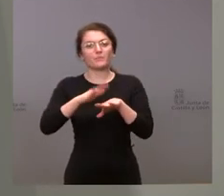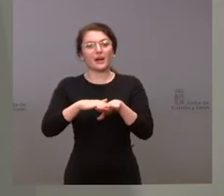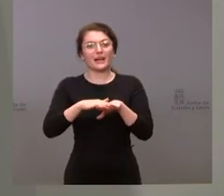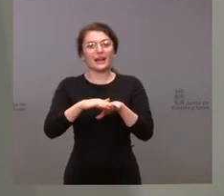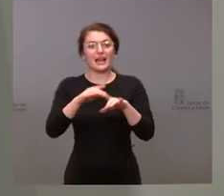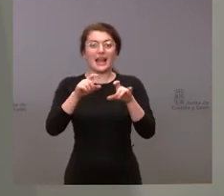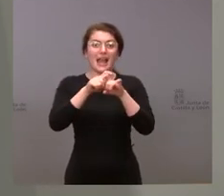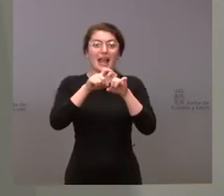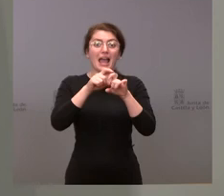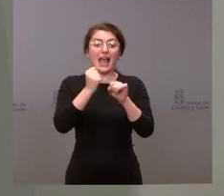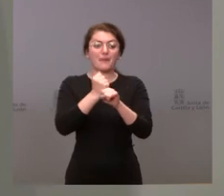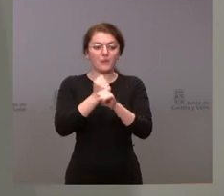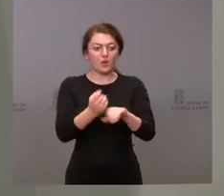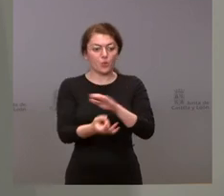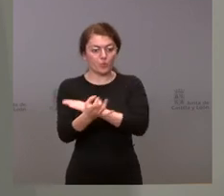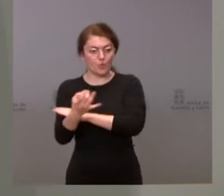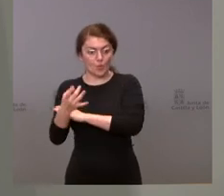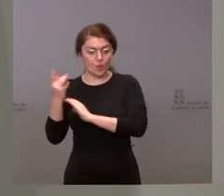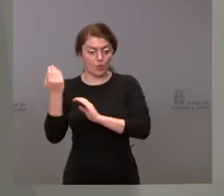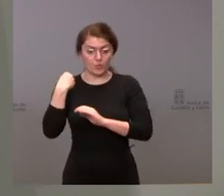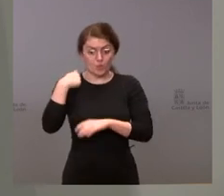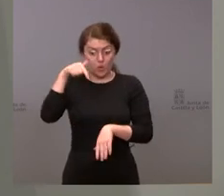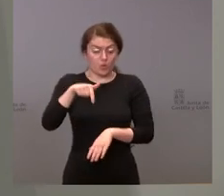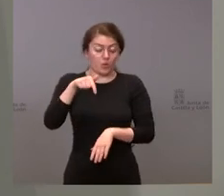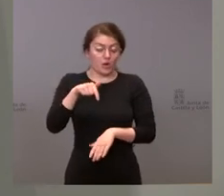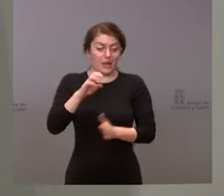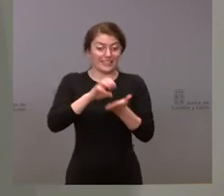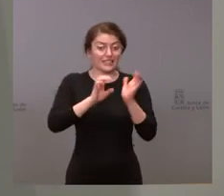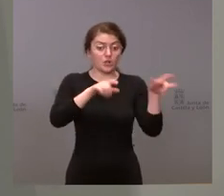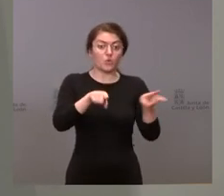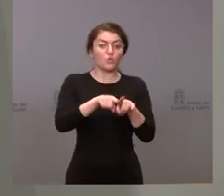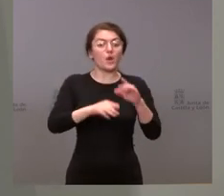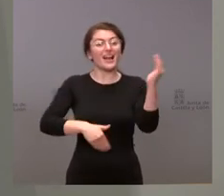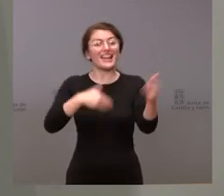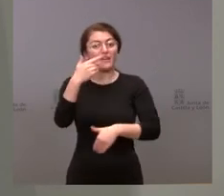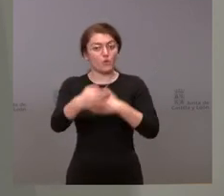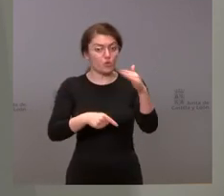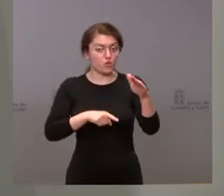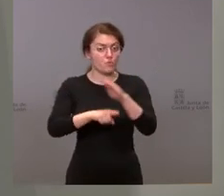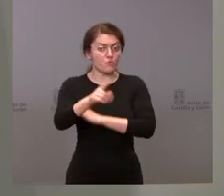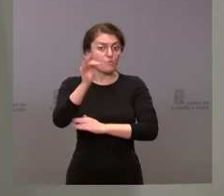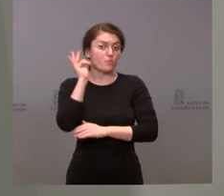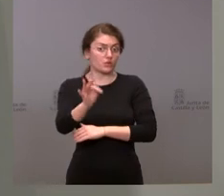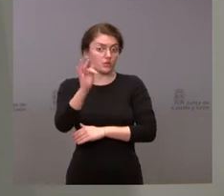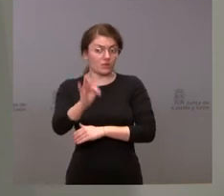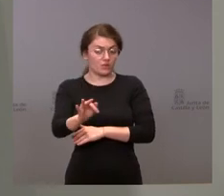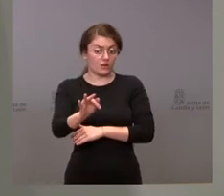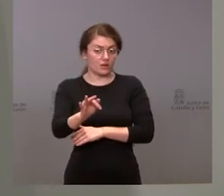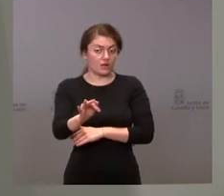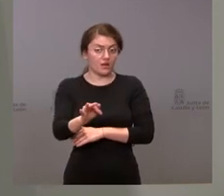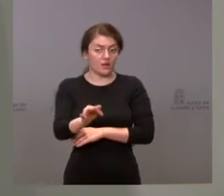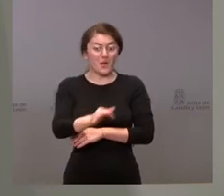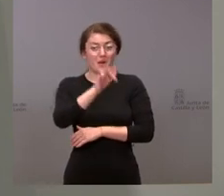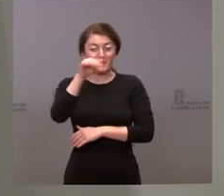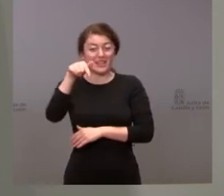castilla y león pues haya tenido una evolución positiva en términos de empleo que estemos entre las comunidades autónomas de españa